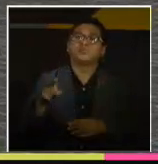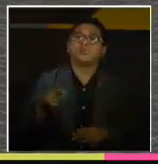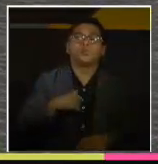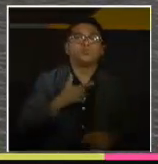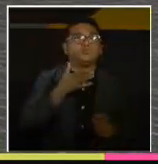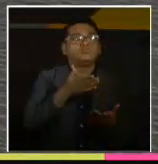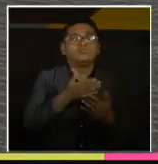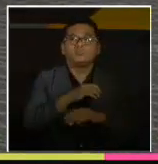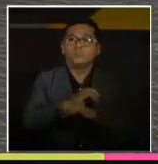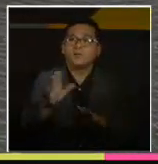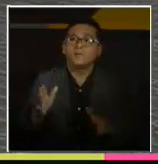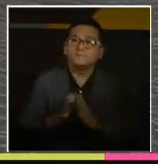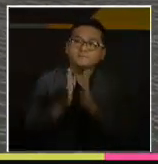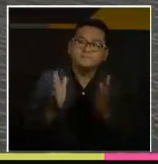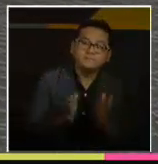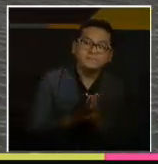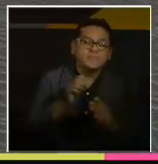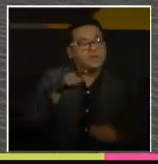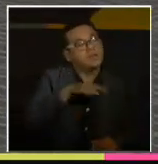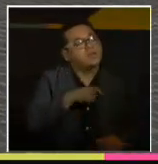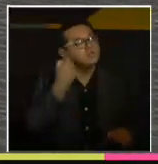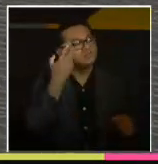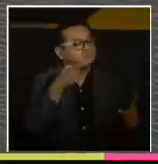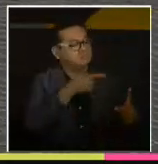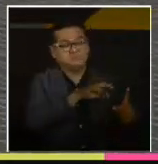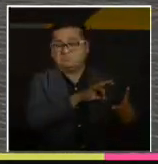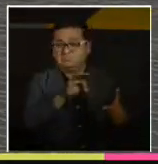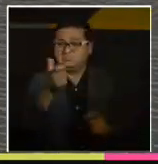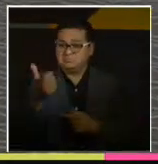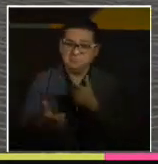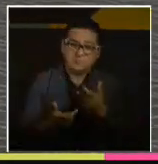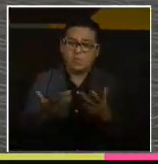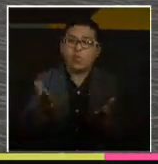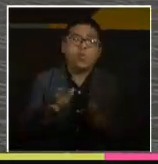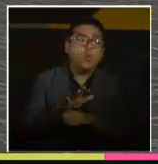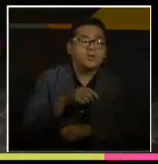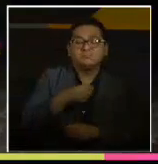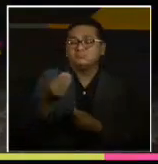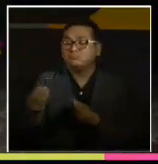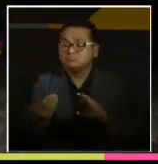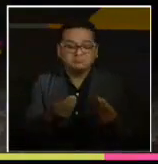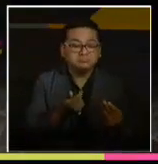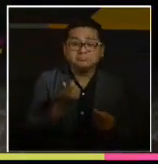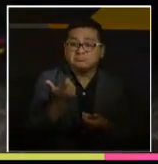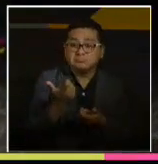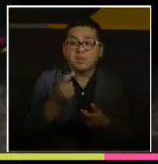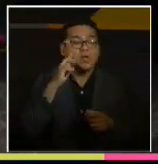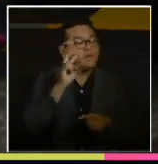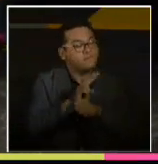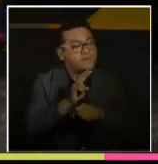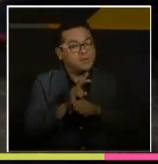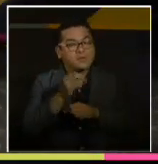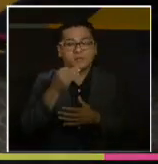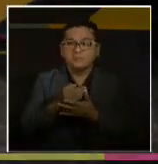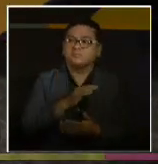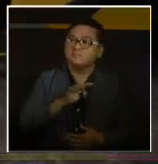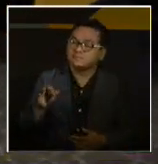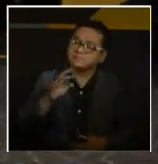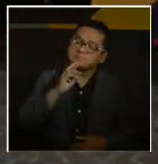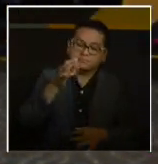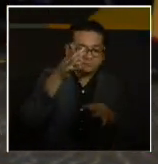un presupuesto participativo hacia dónde debe ir la inversión en el Estado y vigilar que las adjudicaciones